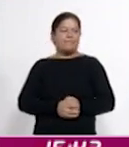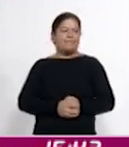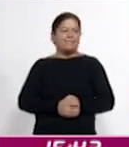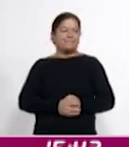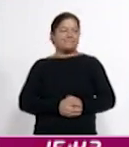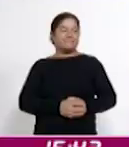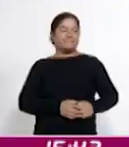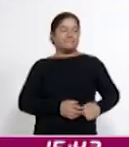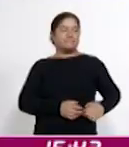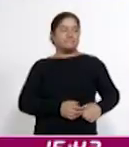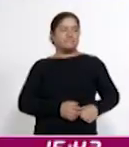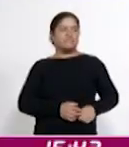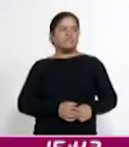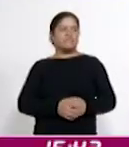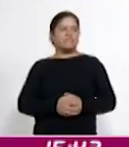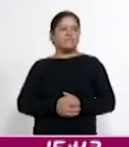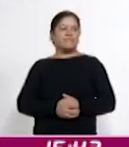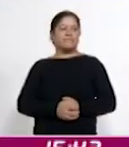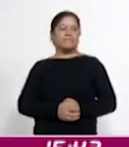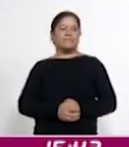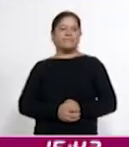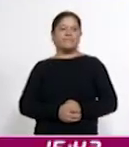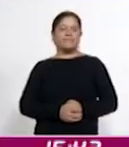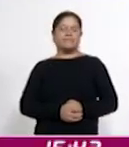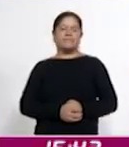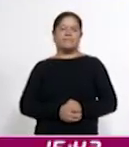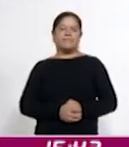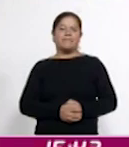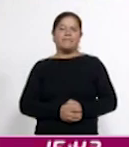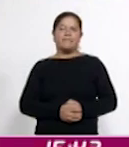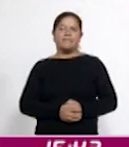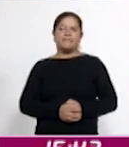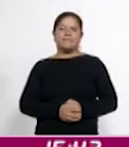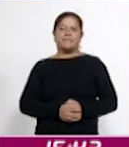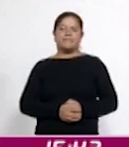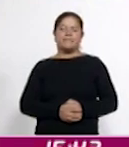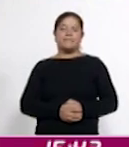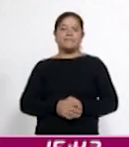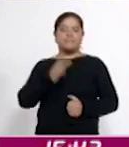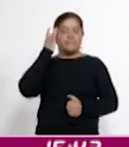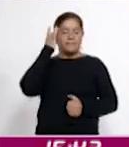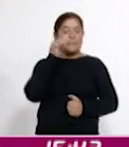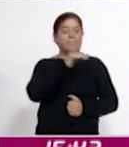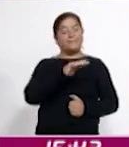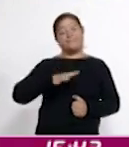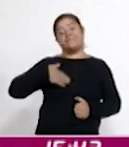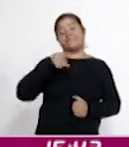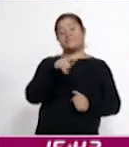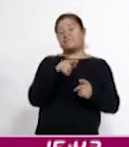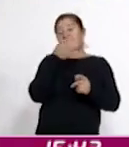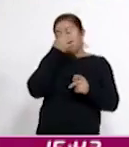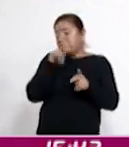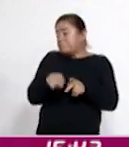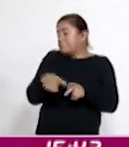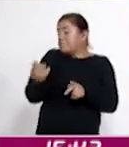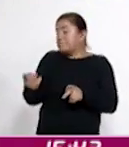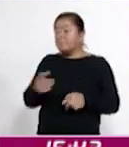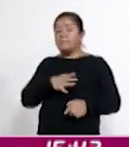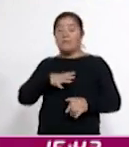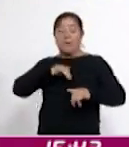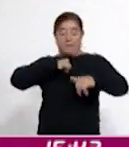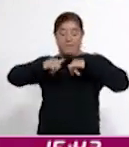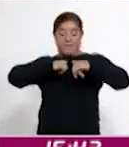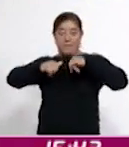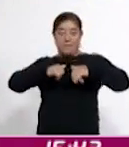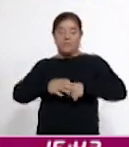Pues no se tarda mucho, estamos bien a un costado de San Miguel del Milagro. Incluso nos buscan en el mapa